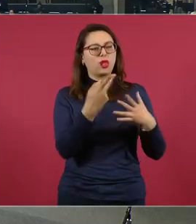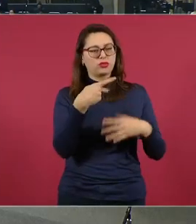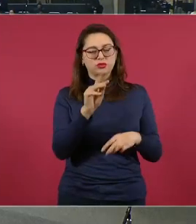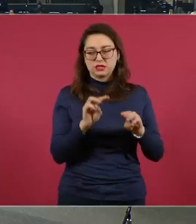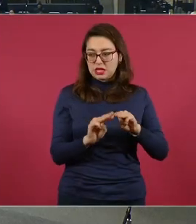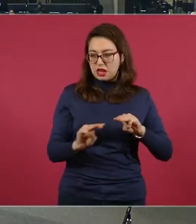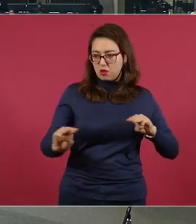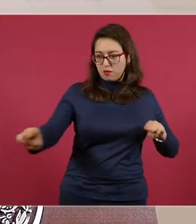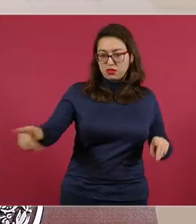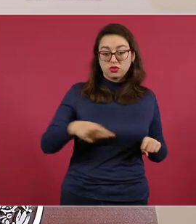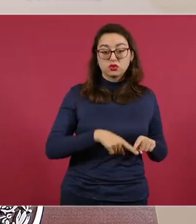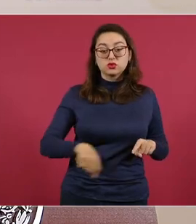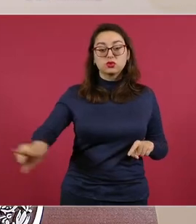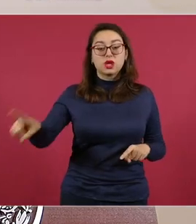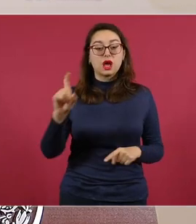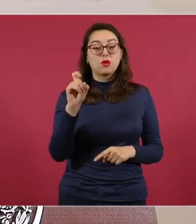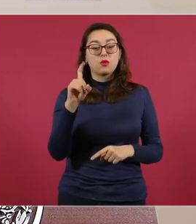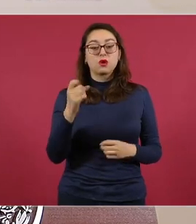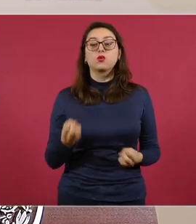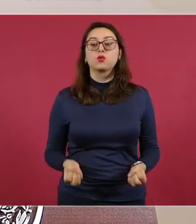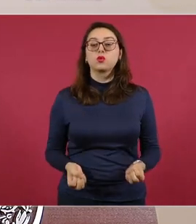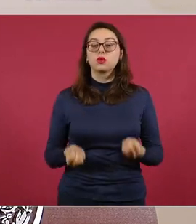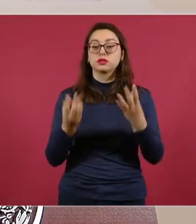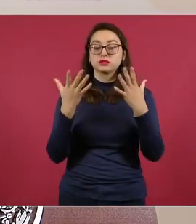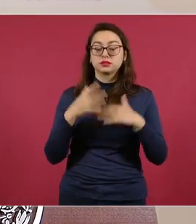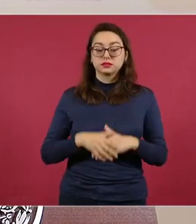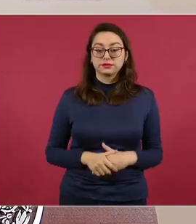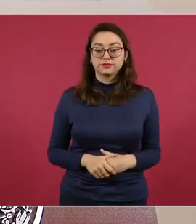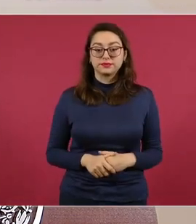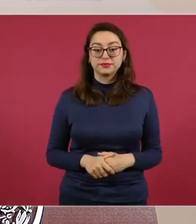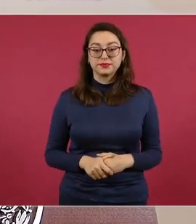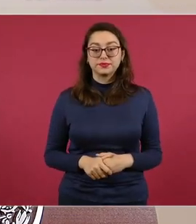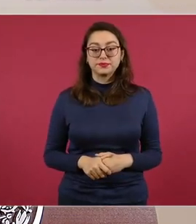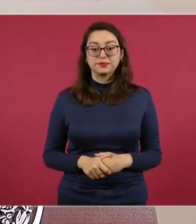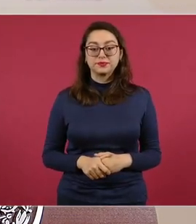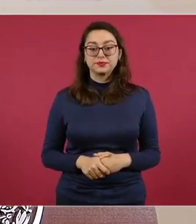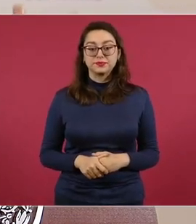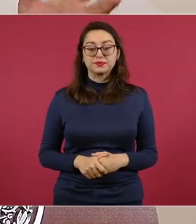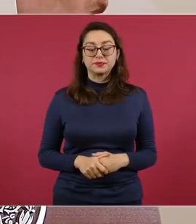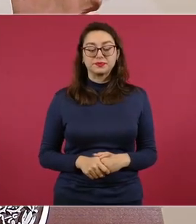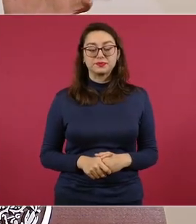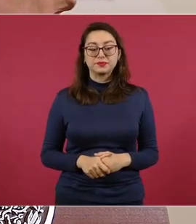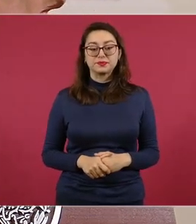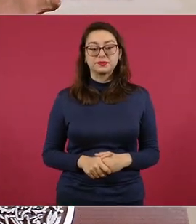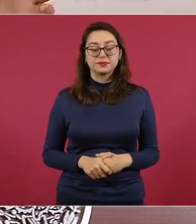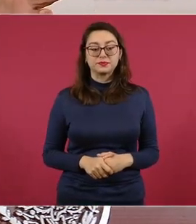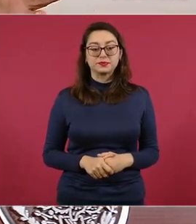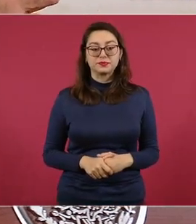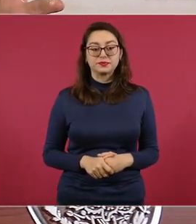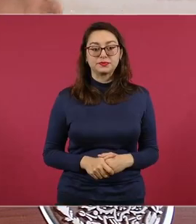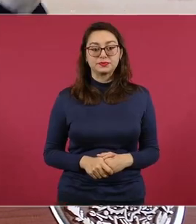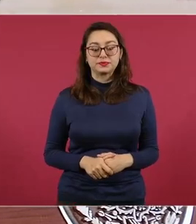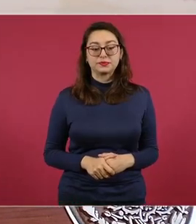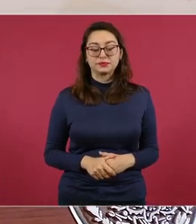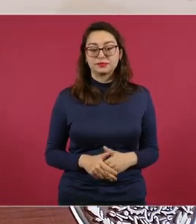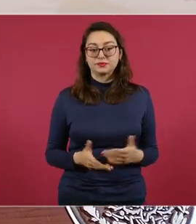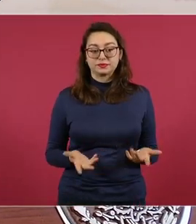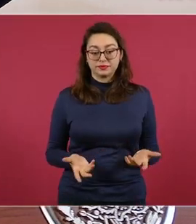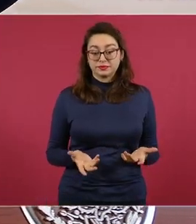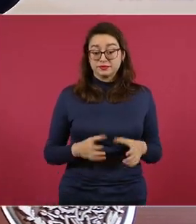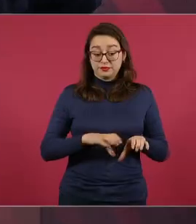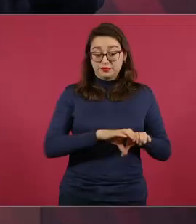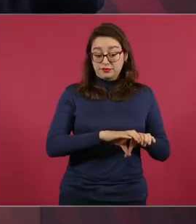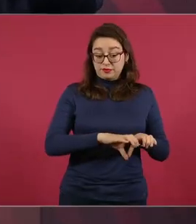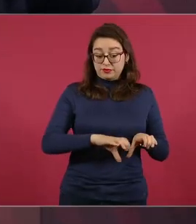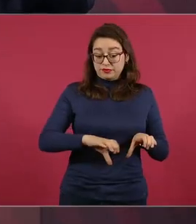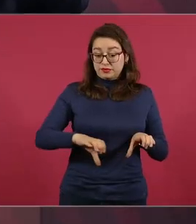de acueducto, si no es que más, 80, 100 kilómetros de acueducto, que pasa por todos los ejidos, por todos